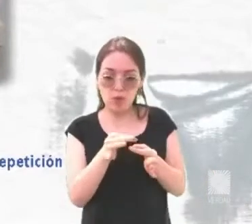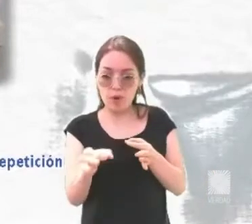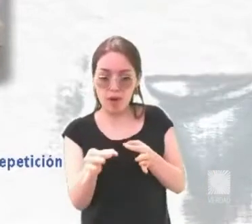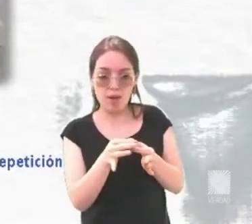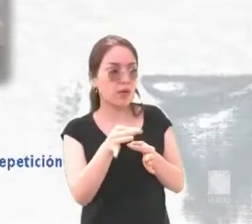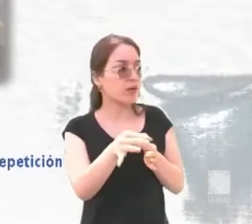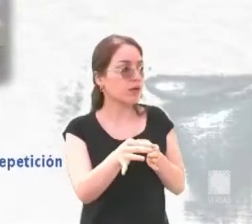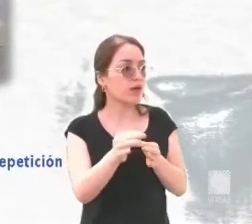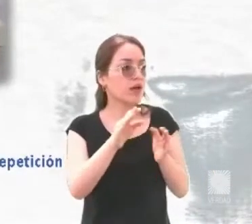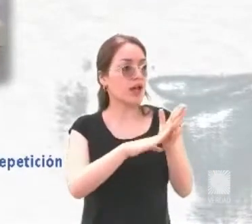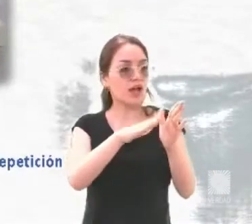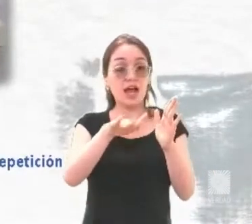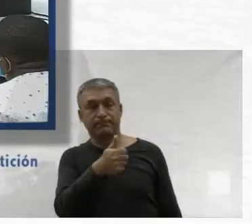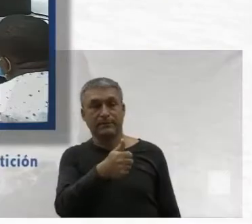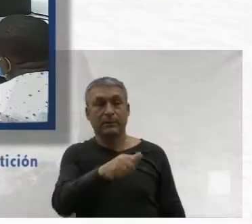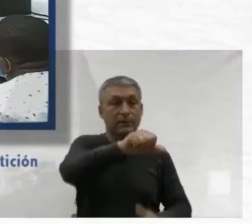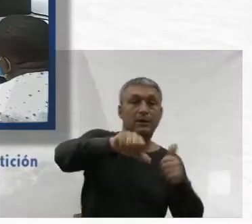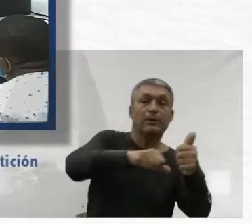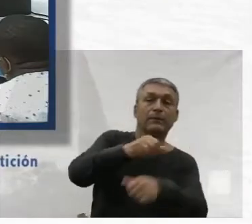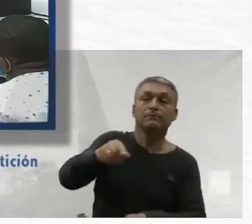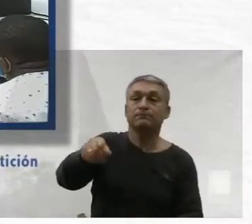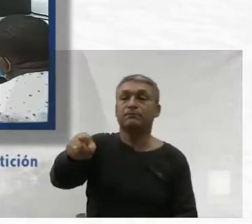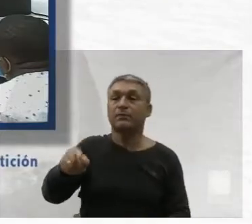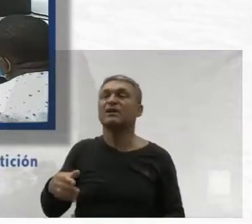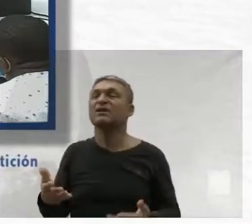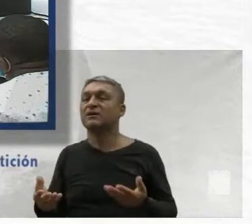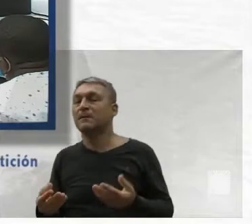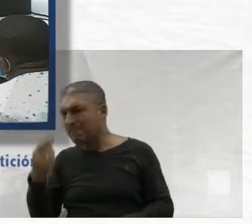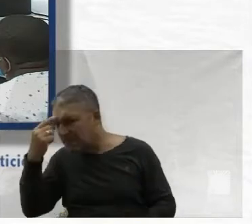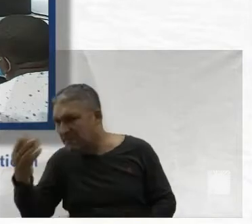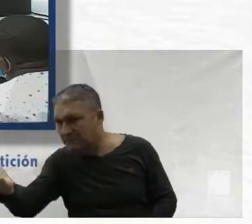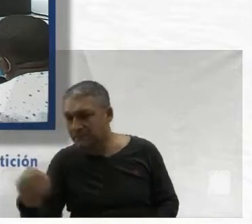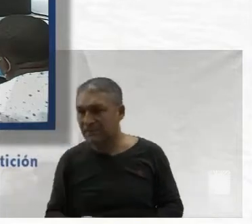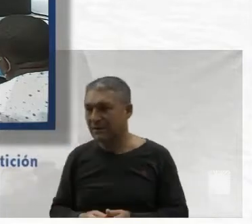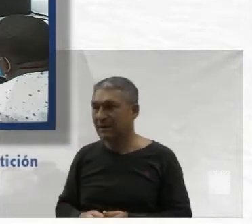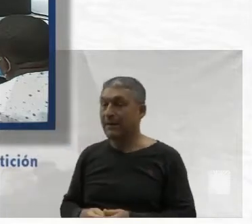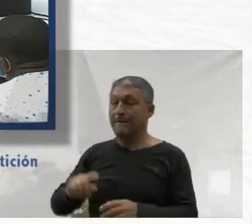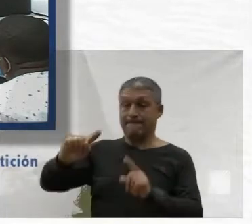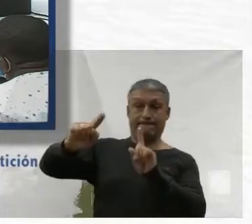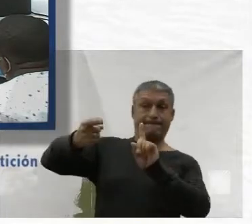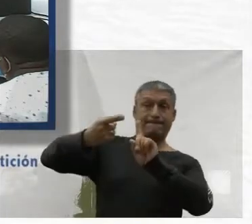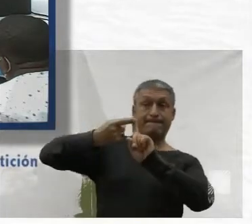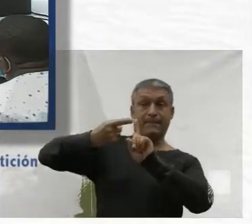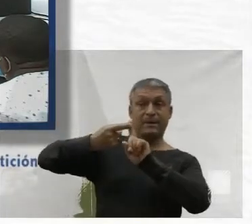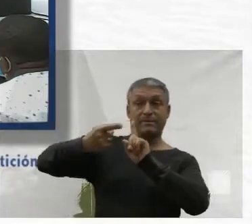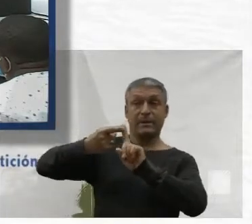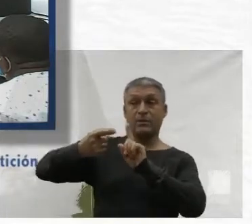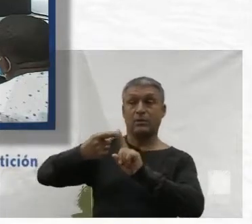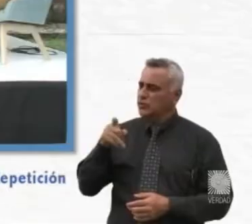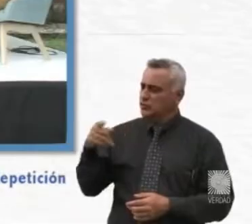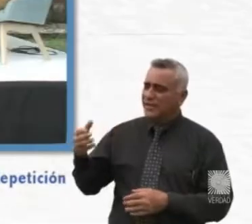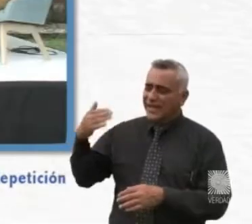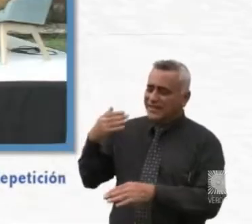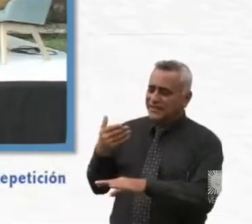regionales para la no continuidad y la no repetición, y se ha avanzado en la realización de diferentes acciones encaminadas a la instalación